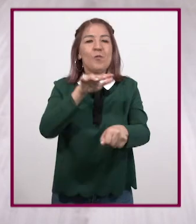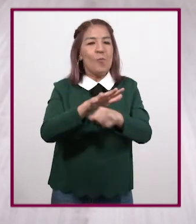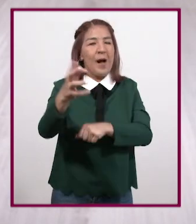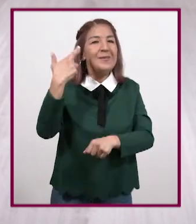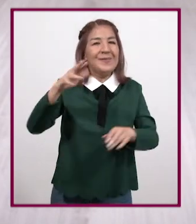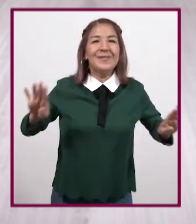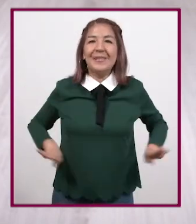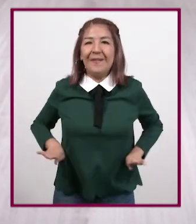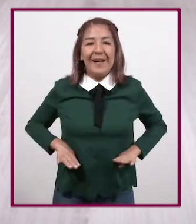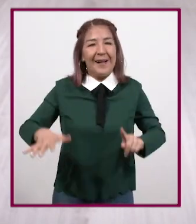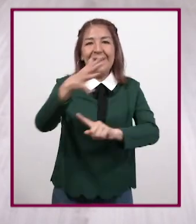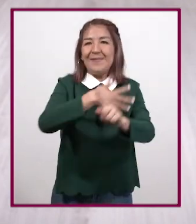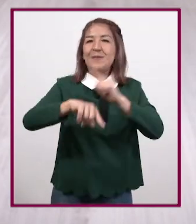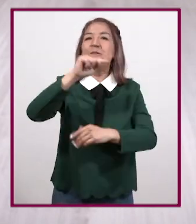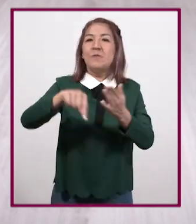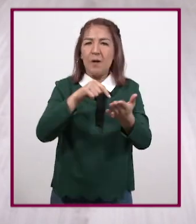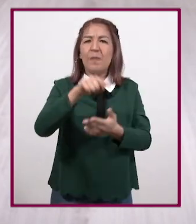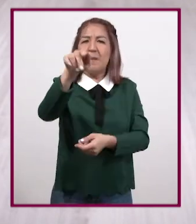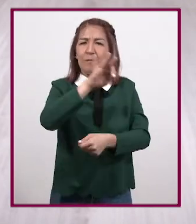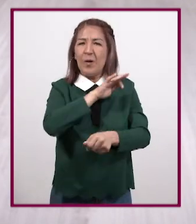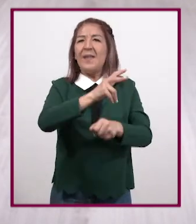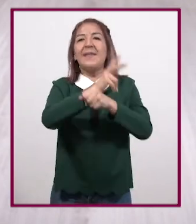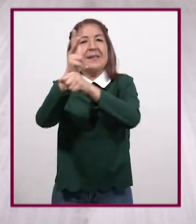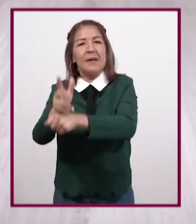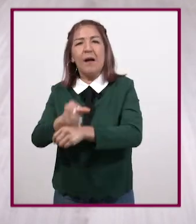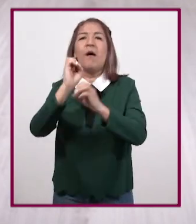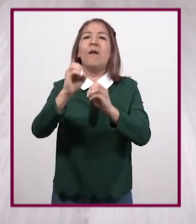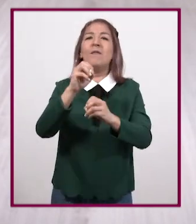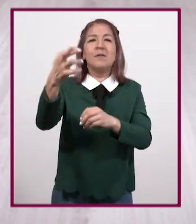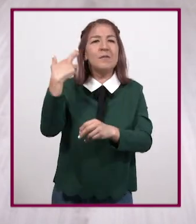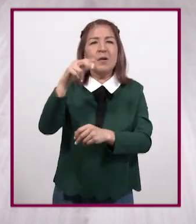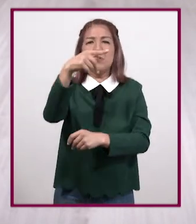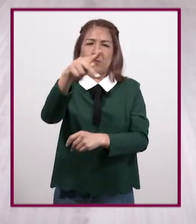sonidos más característicos de su comunidad. Y grábenlos, pueden